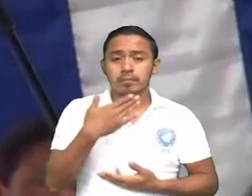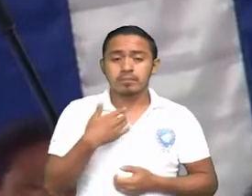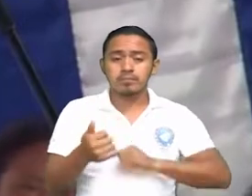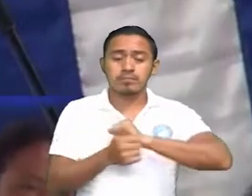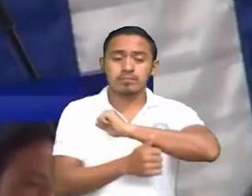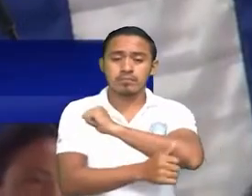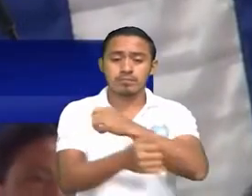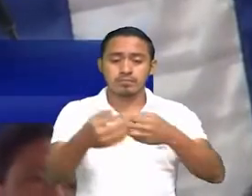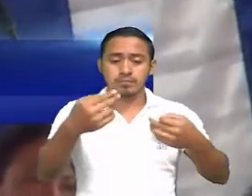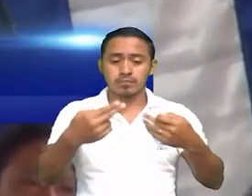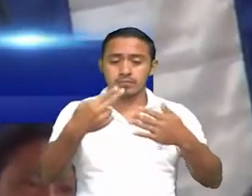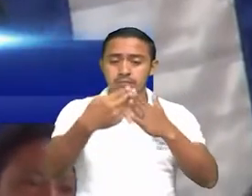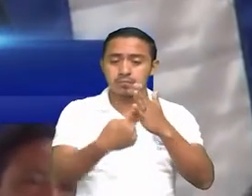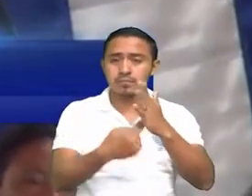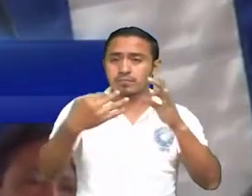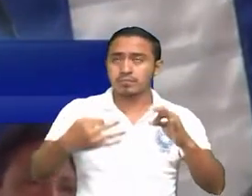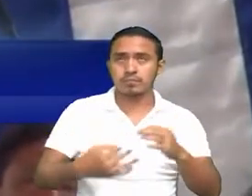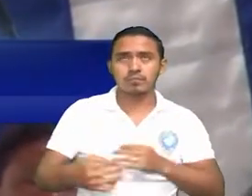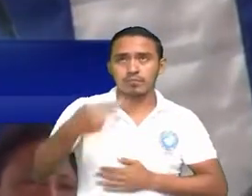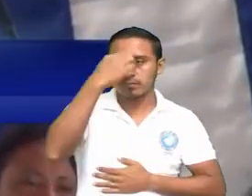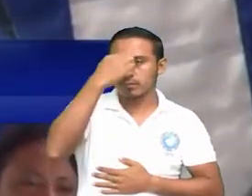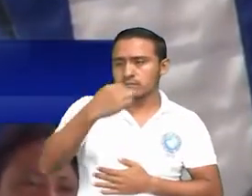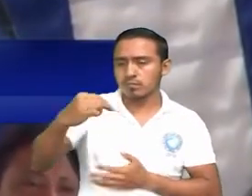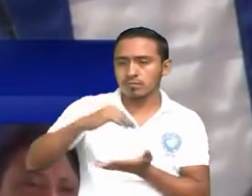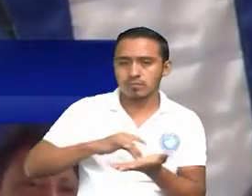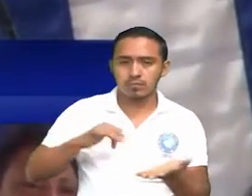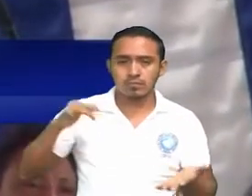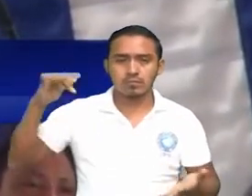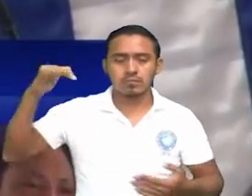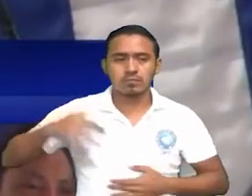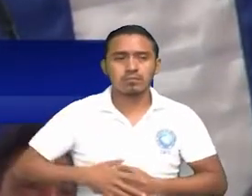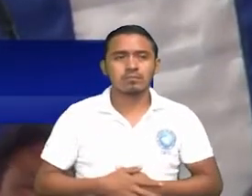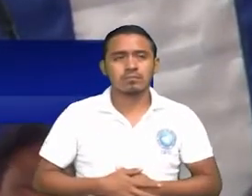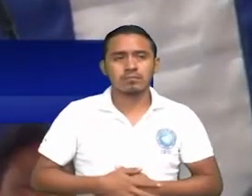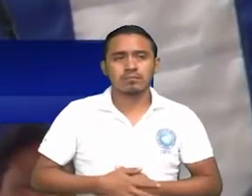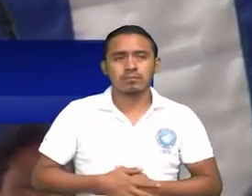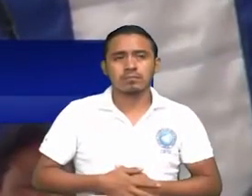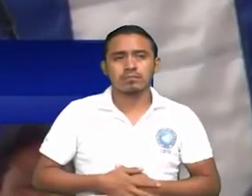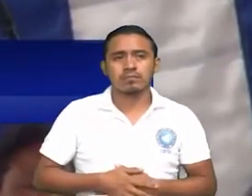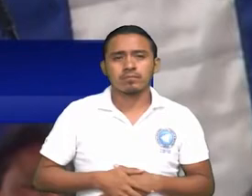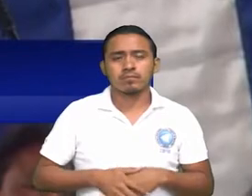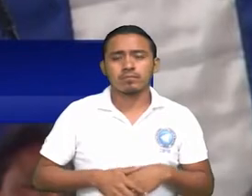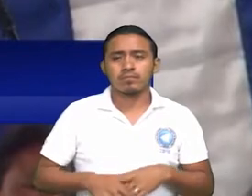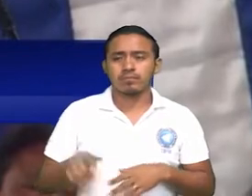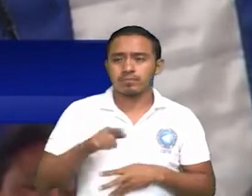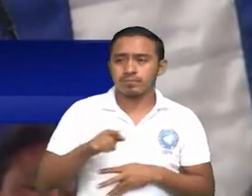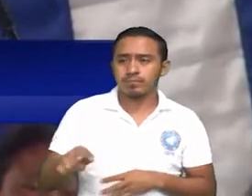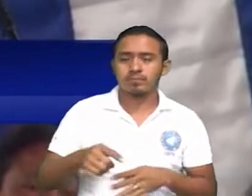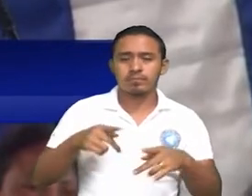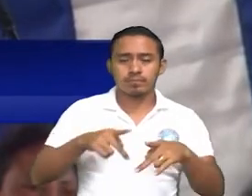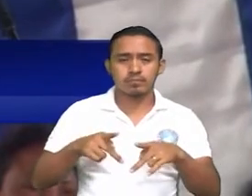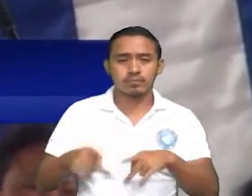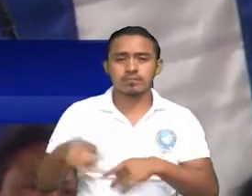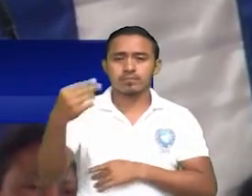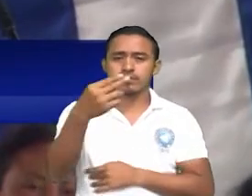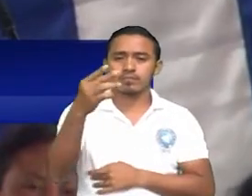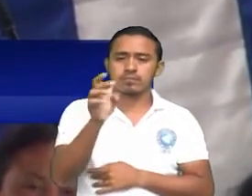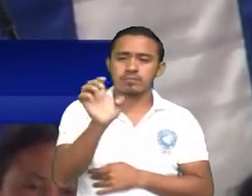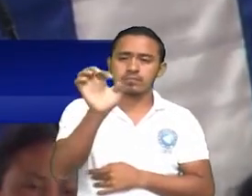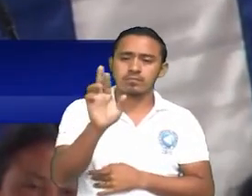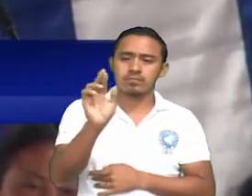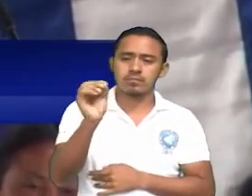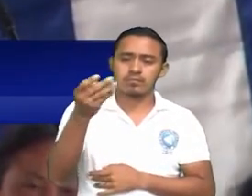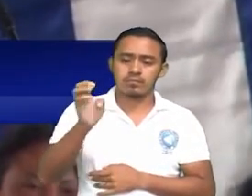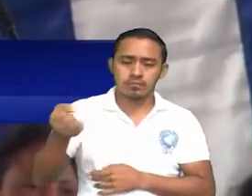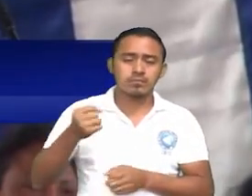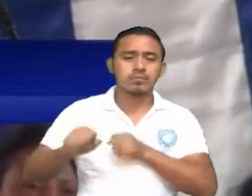Rendimos honor y gloria, homenaje a esos héroes nacionales, a